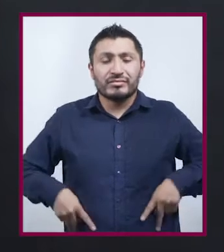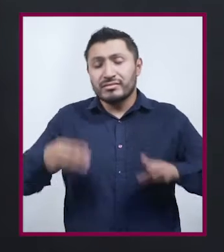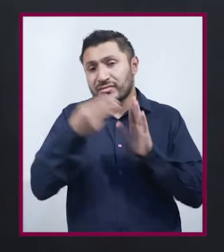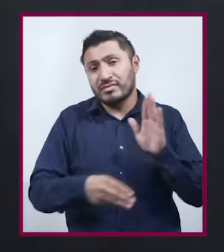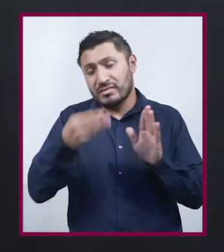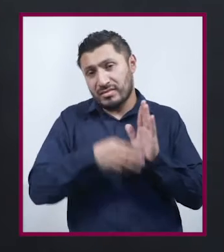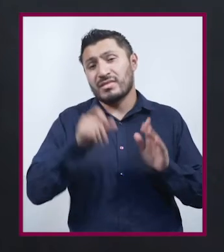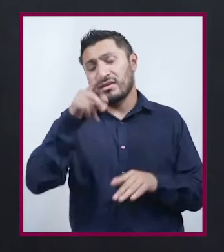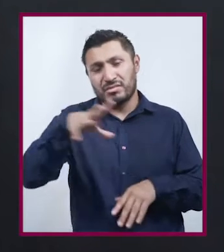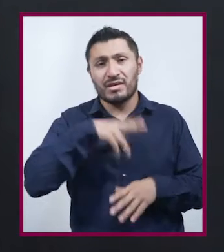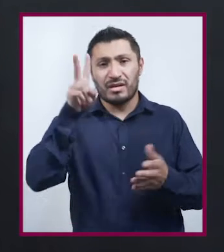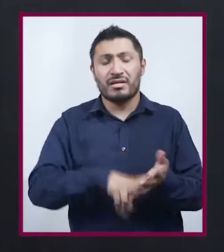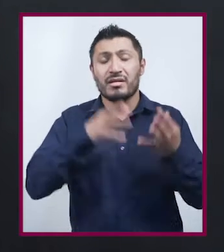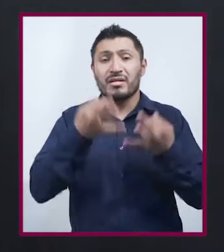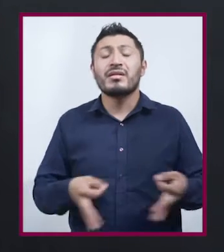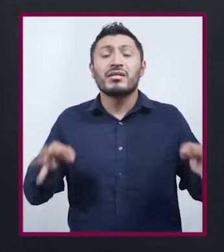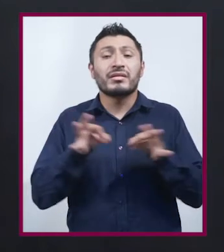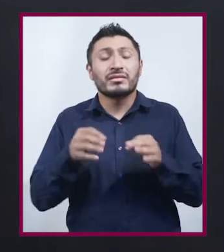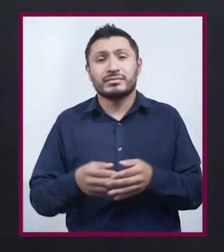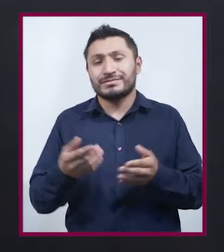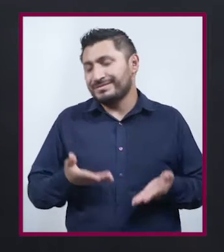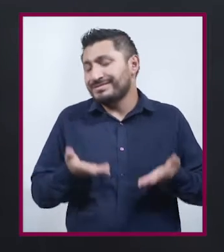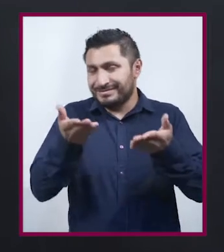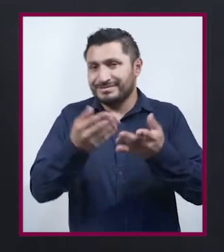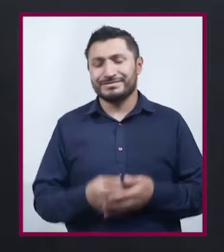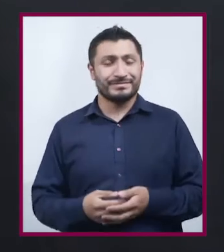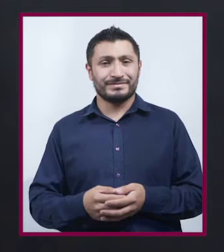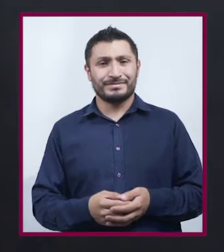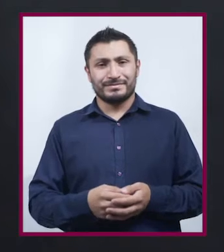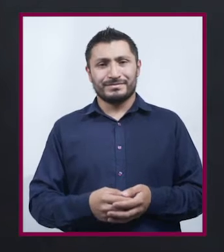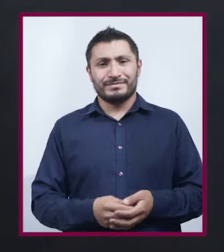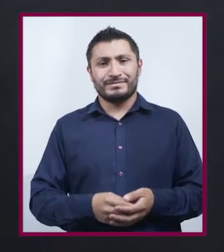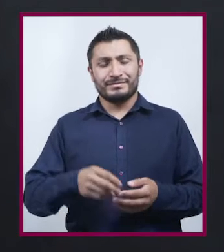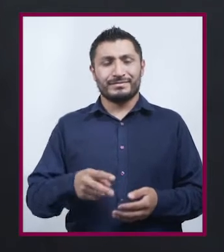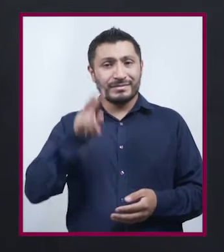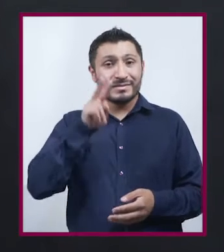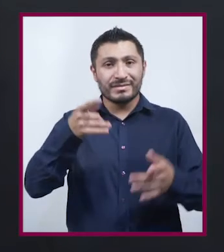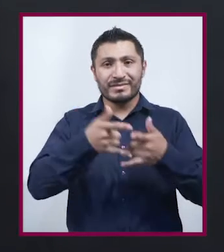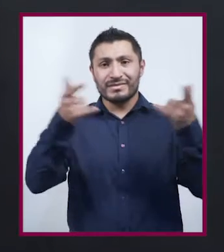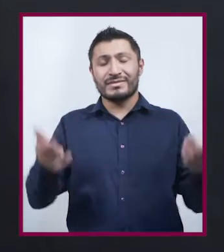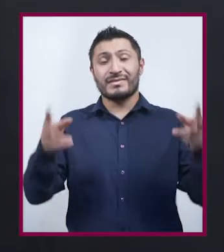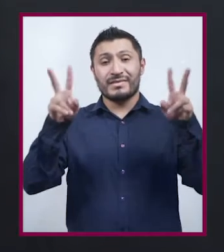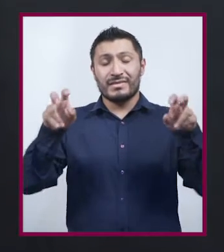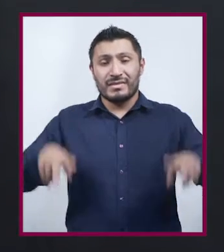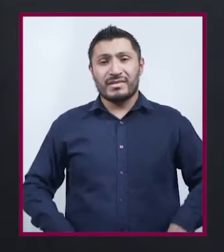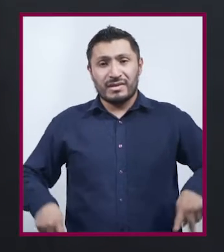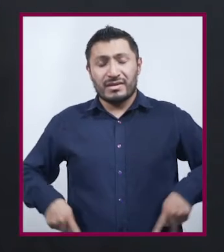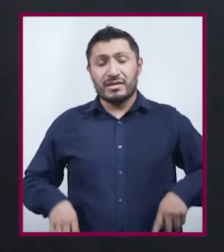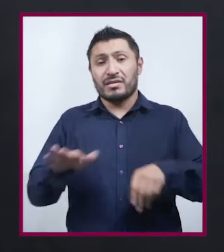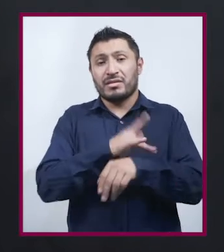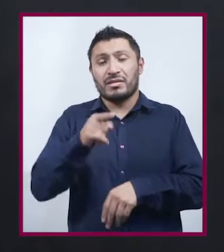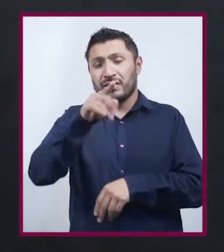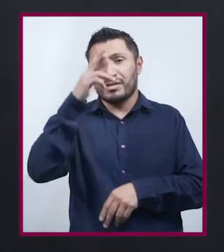de mezclilla también tienen una valiosa historia. Vamos pues a mirarnos a través de la historia del pantalón y de los jeans,